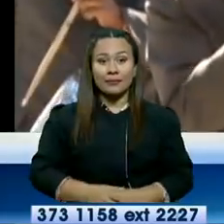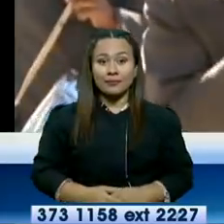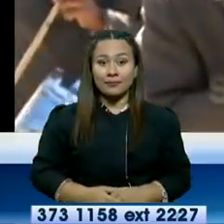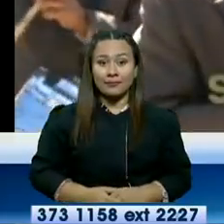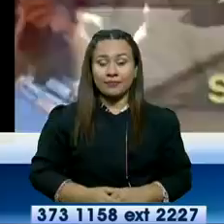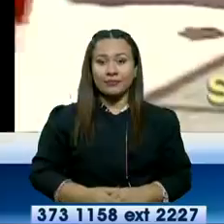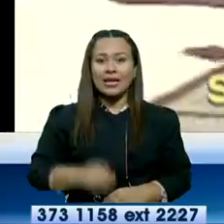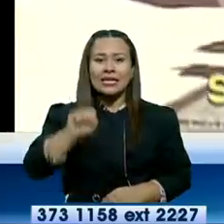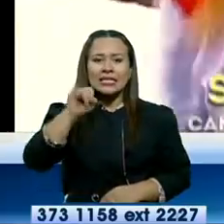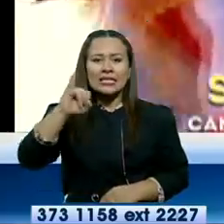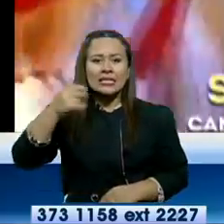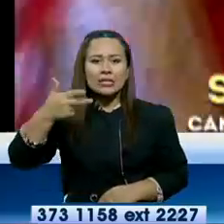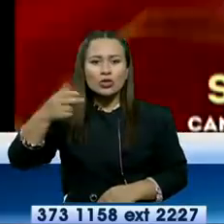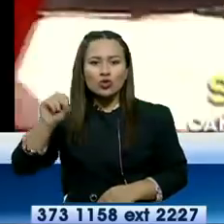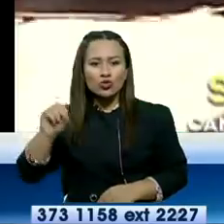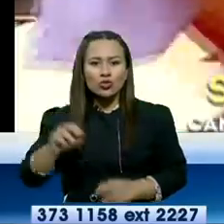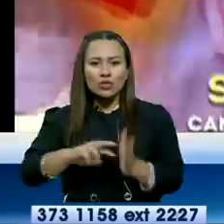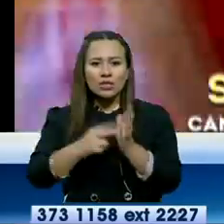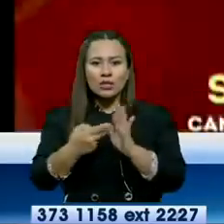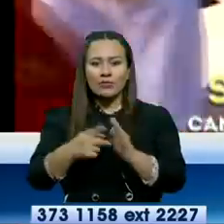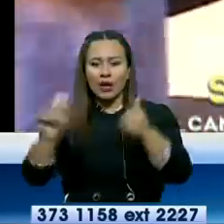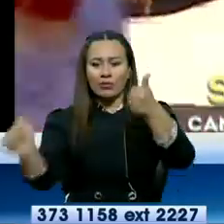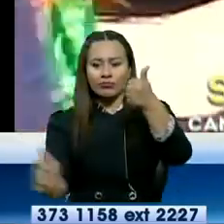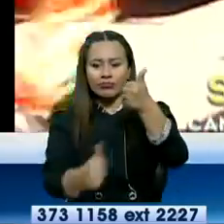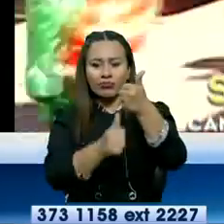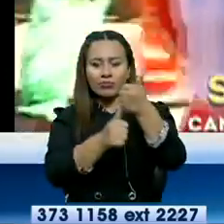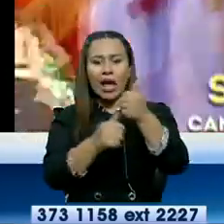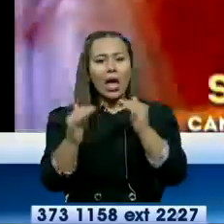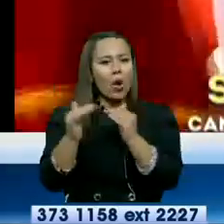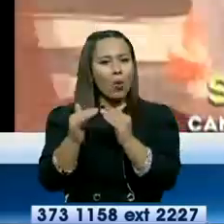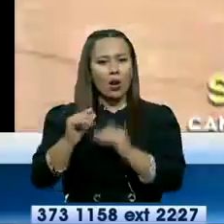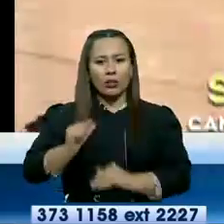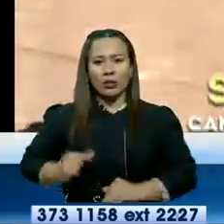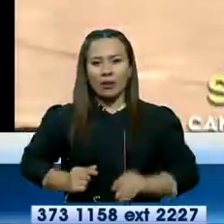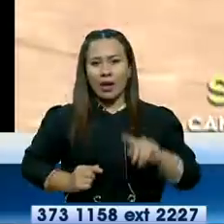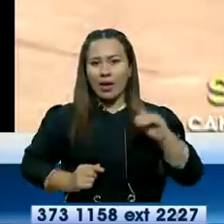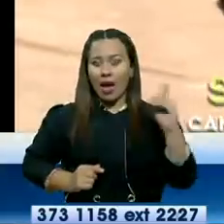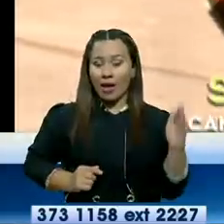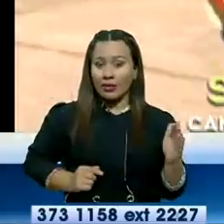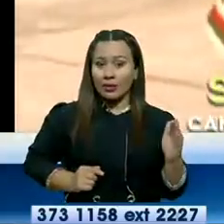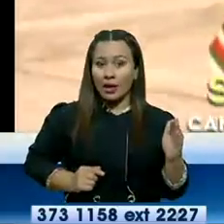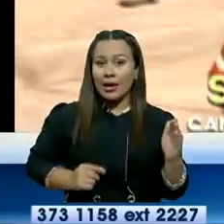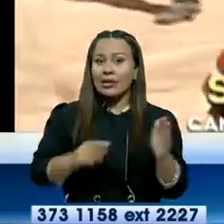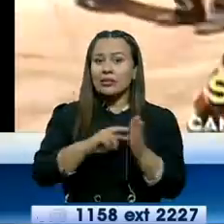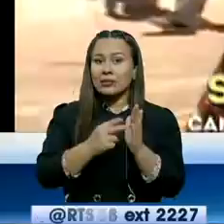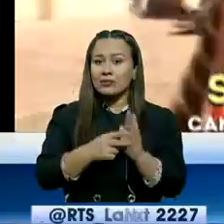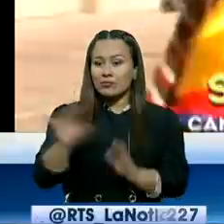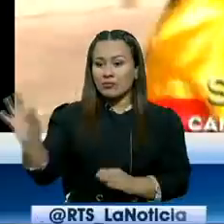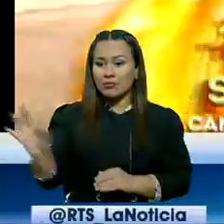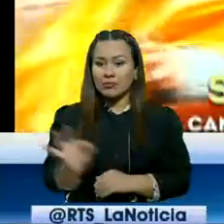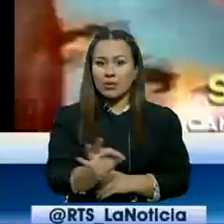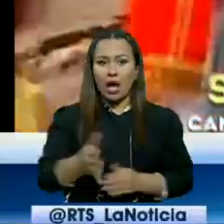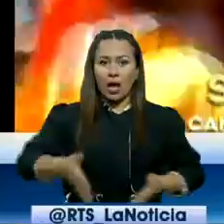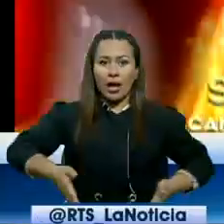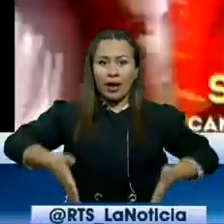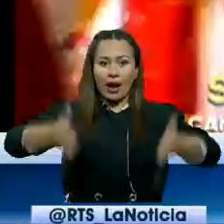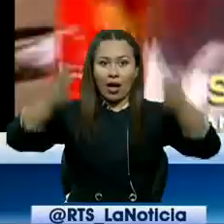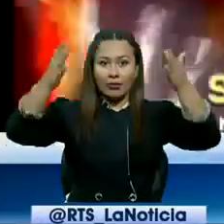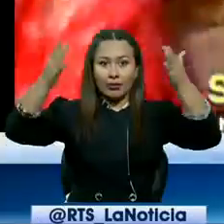Y Siccho, que significa el sucesor, de iguales características del anterior, lo denominaron el gigante.